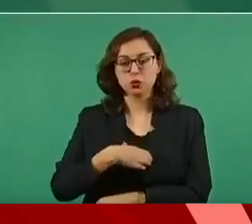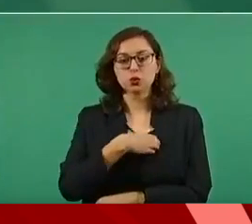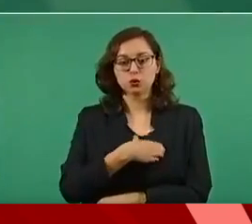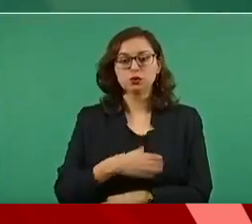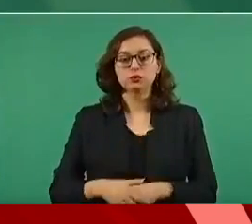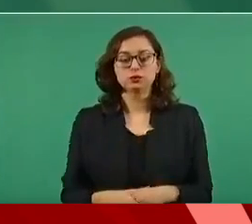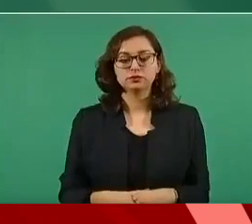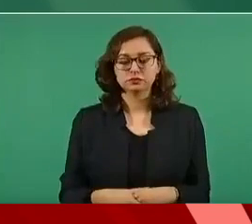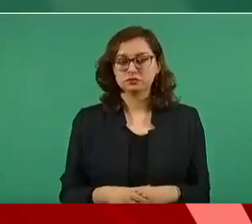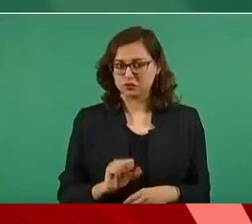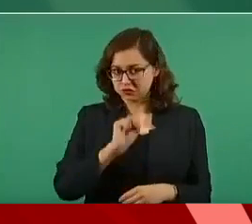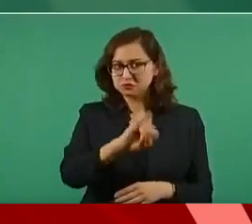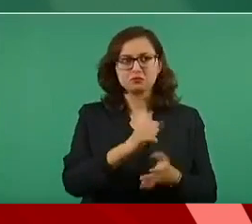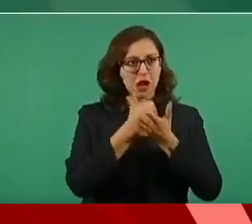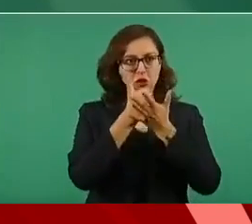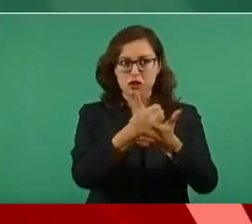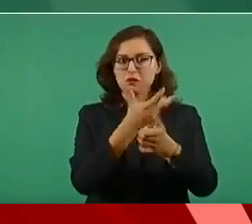de ayudar,